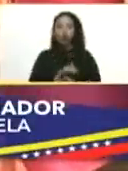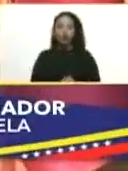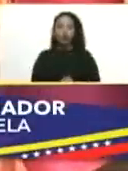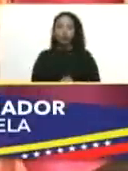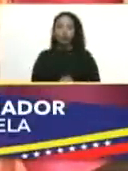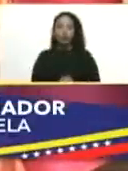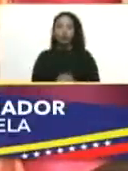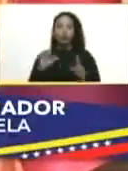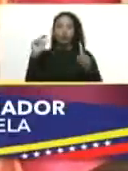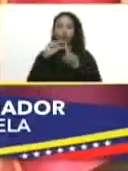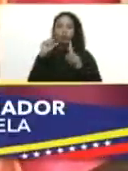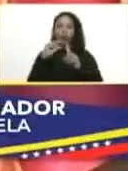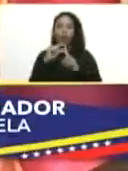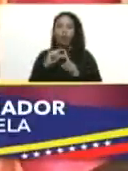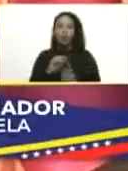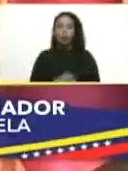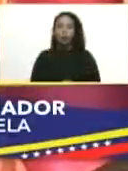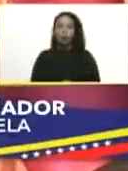la palabra de aliento,